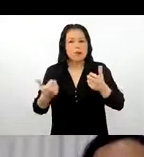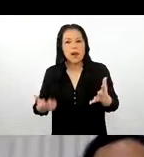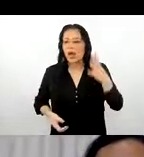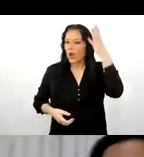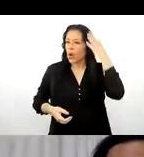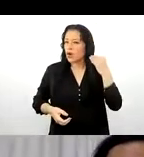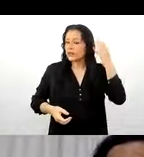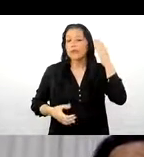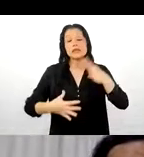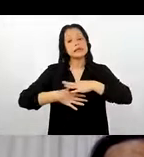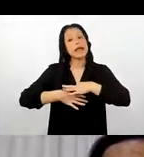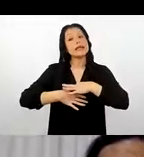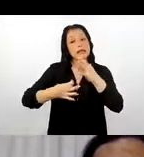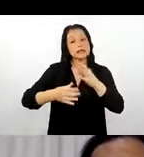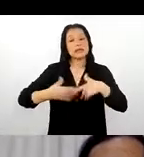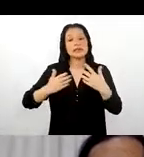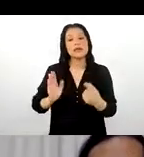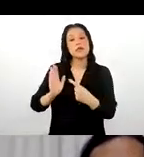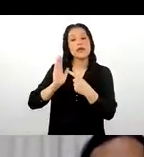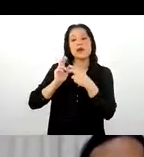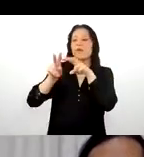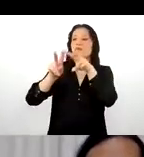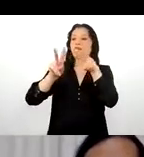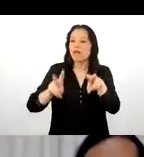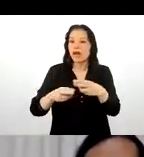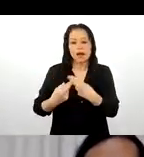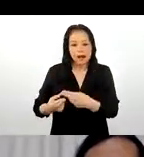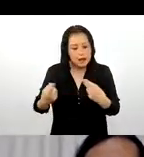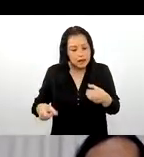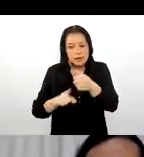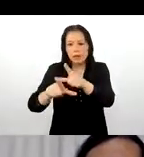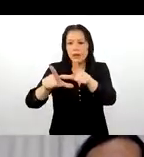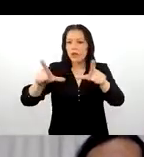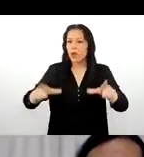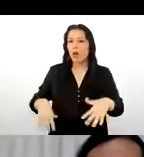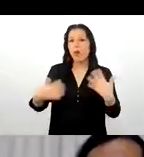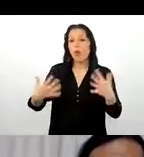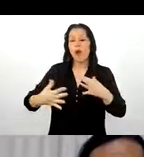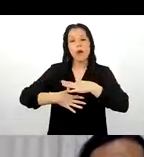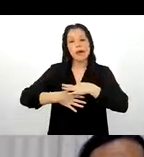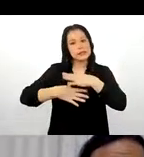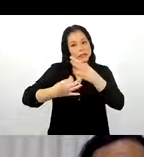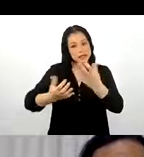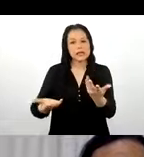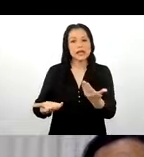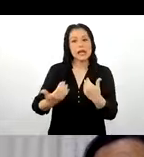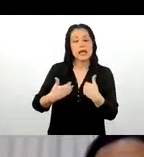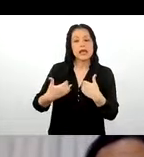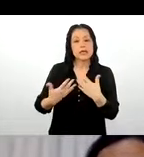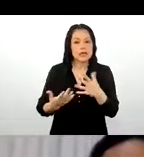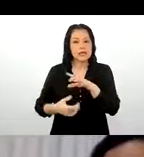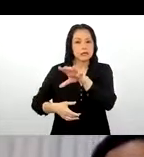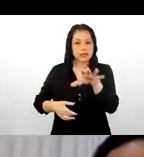experiencia interesante de poder apreciar la riqueza cultural que se cuenta en esta zona muy interesante que tenemos en el Cusco, ¿no?